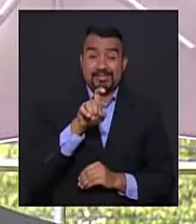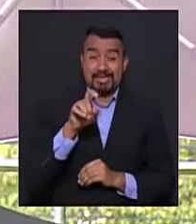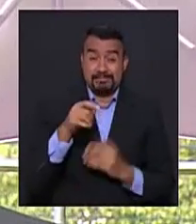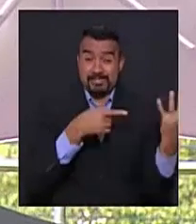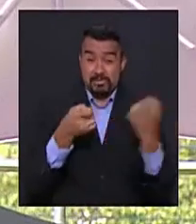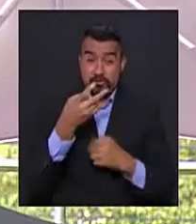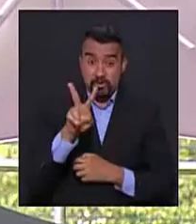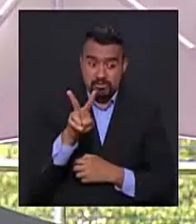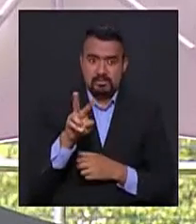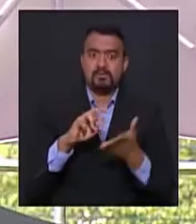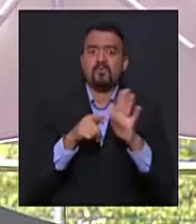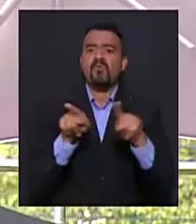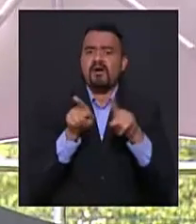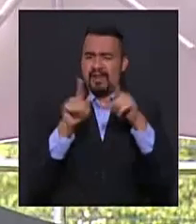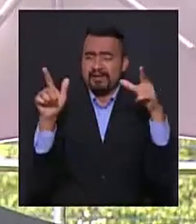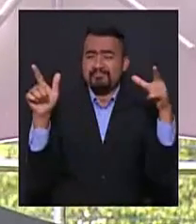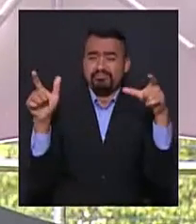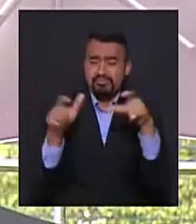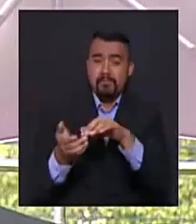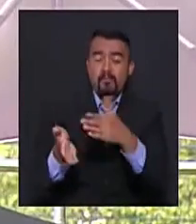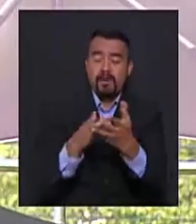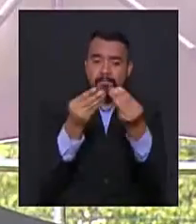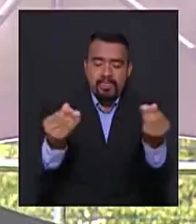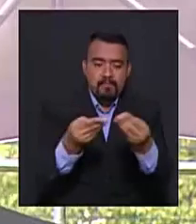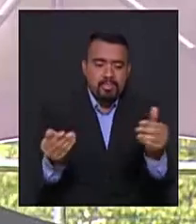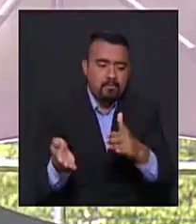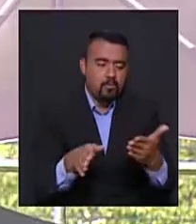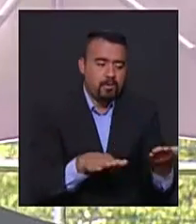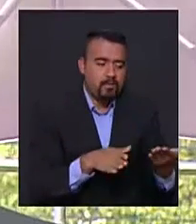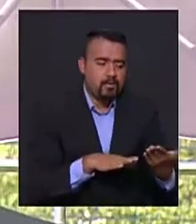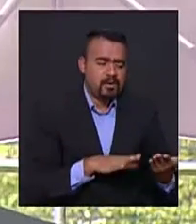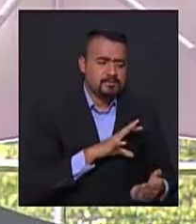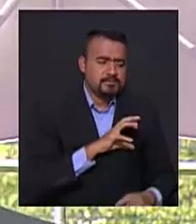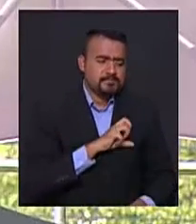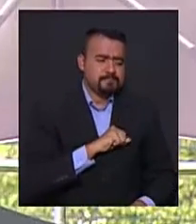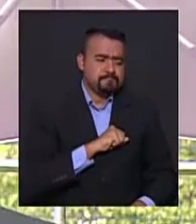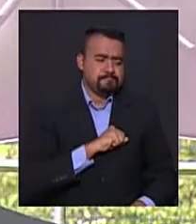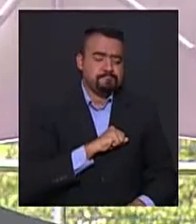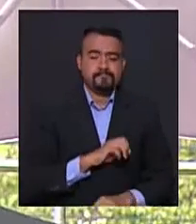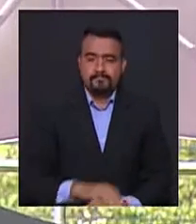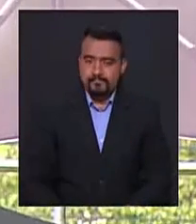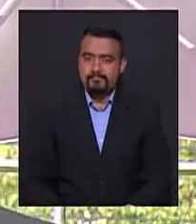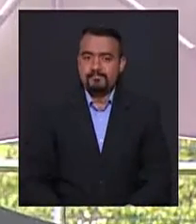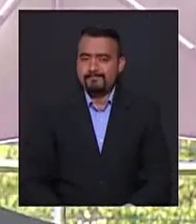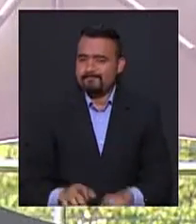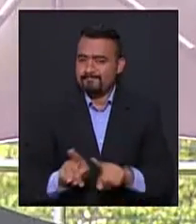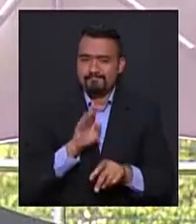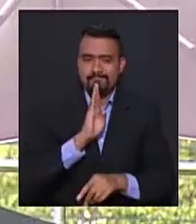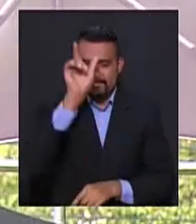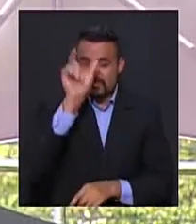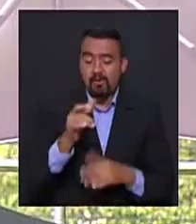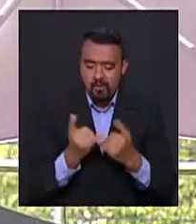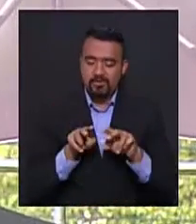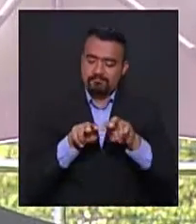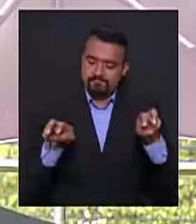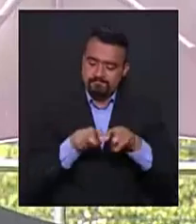46.612 vidas menos en nuestra época más dura. Por todos los que nos abandonaron antes de tiempo, estamos